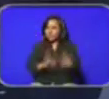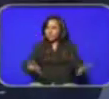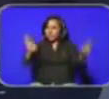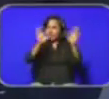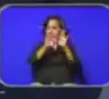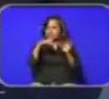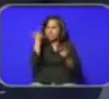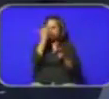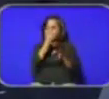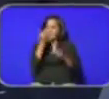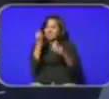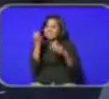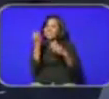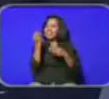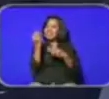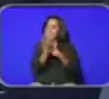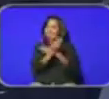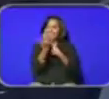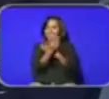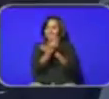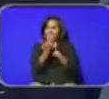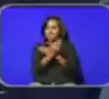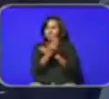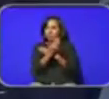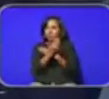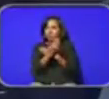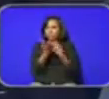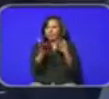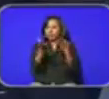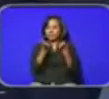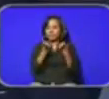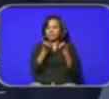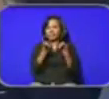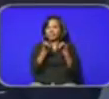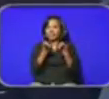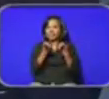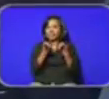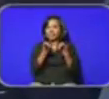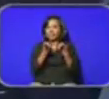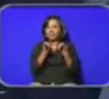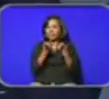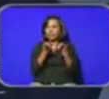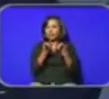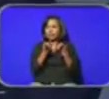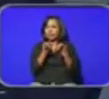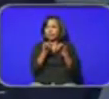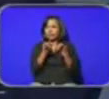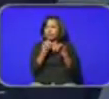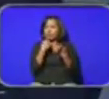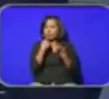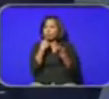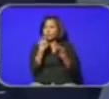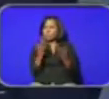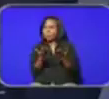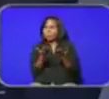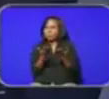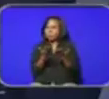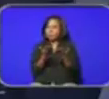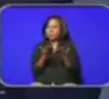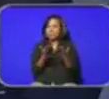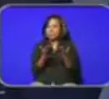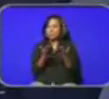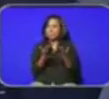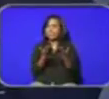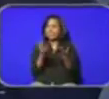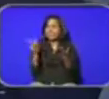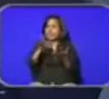televisión panameña. Y quiero, antes de iniciar, me daban una cifra, yo no sé si el número está mal, dice Leo Alvarado que él fue alumno suyo.